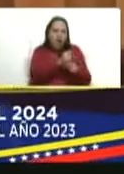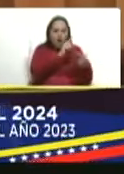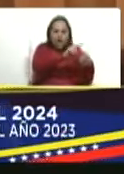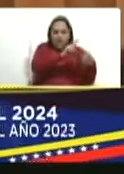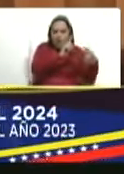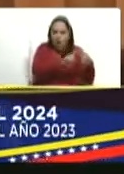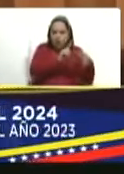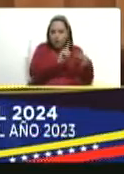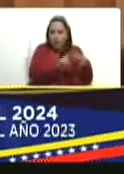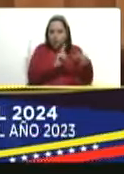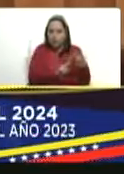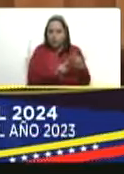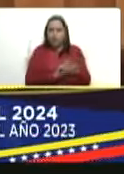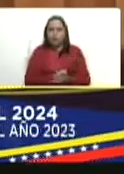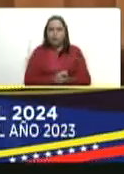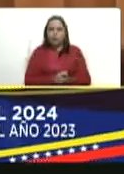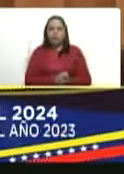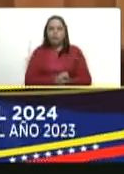esto.